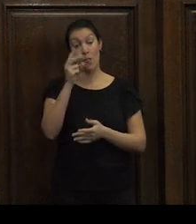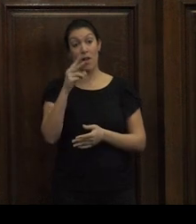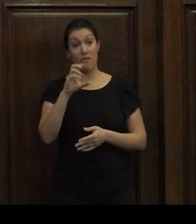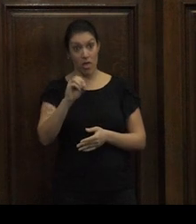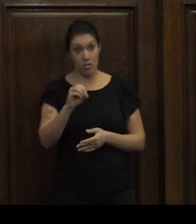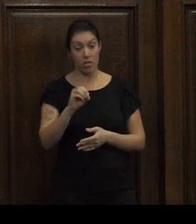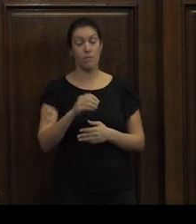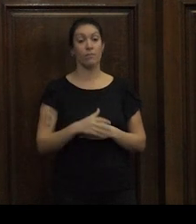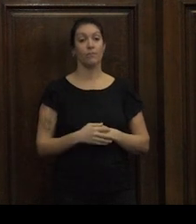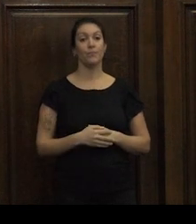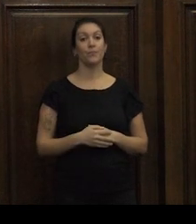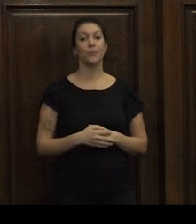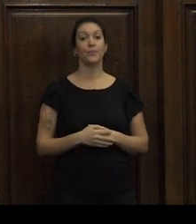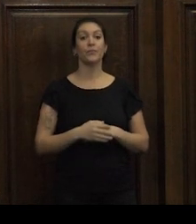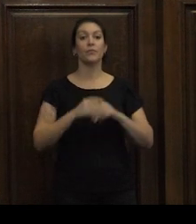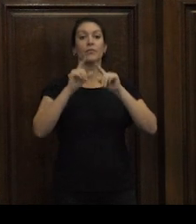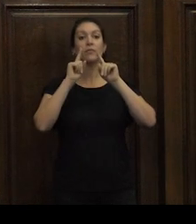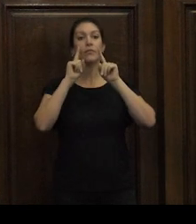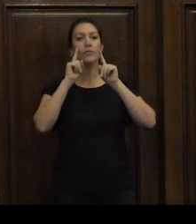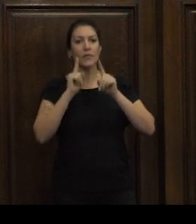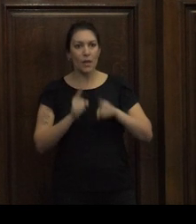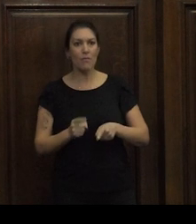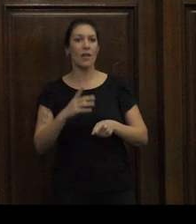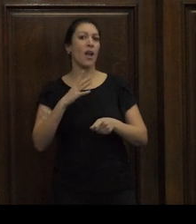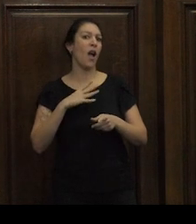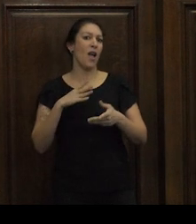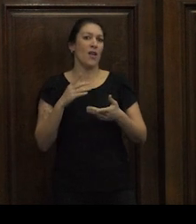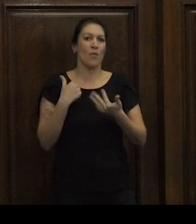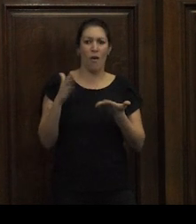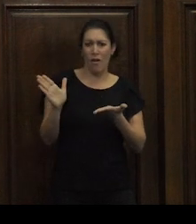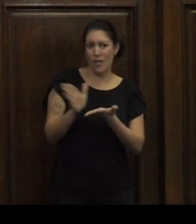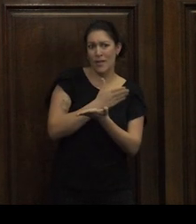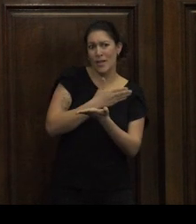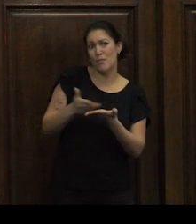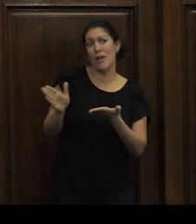2020. Además de las discriminaciones